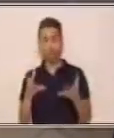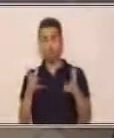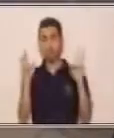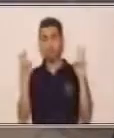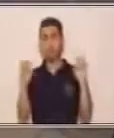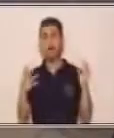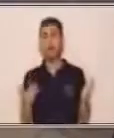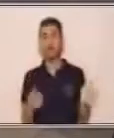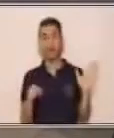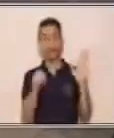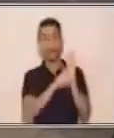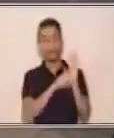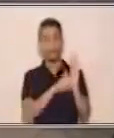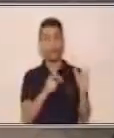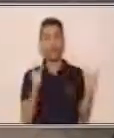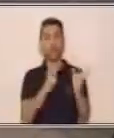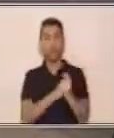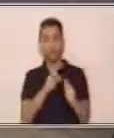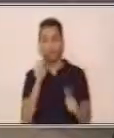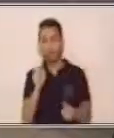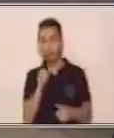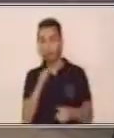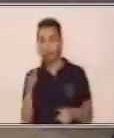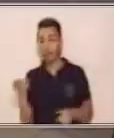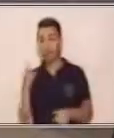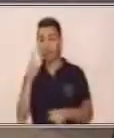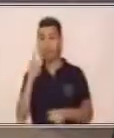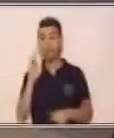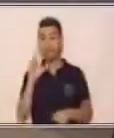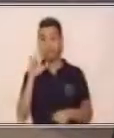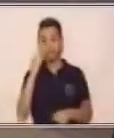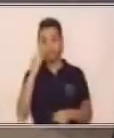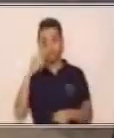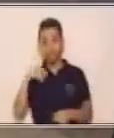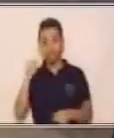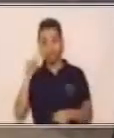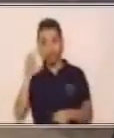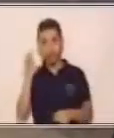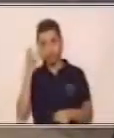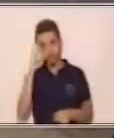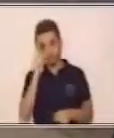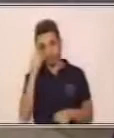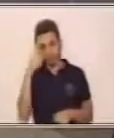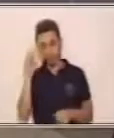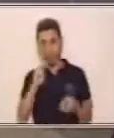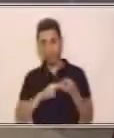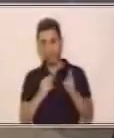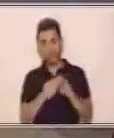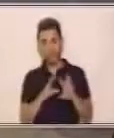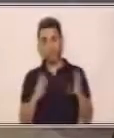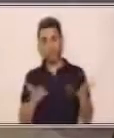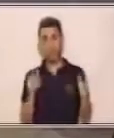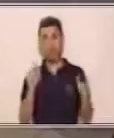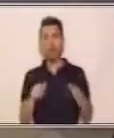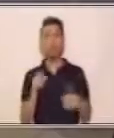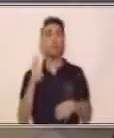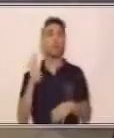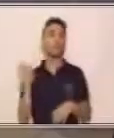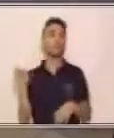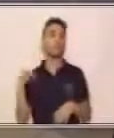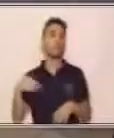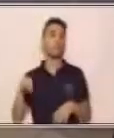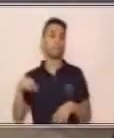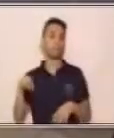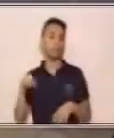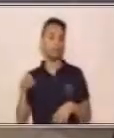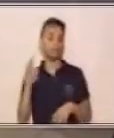resta con decimales del área de matemática correspondiente a cuarto grado de primaria. Si en casa hay alguna persona con discapacidad,